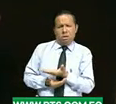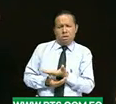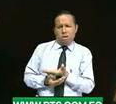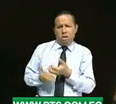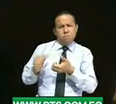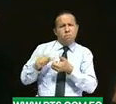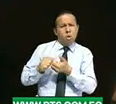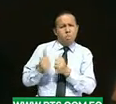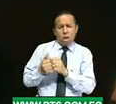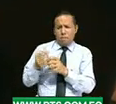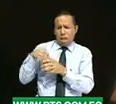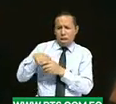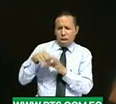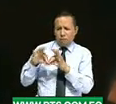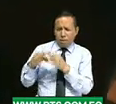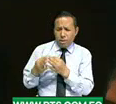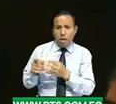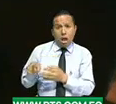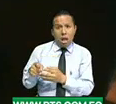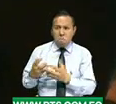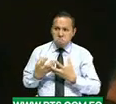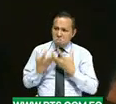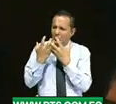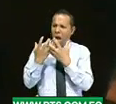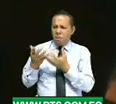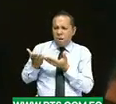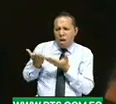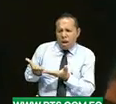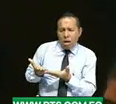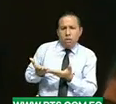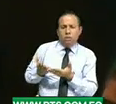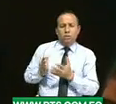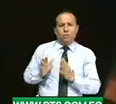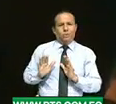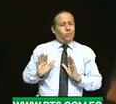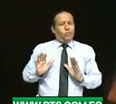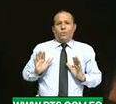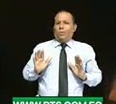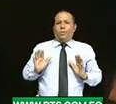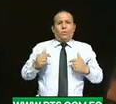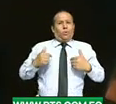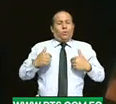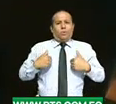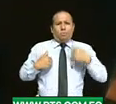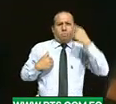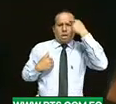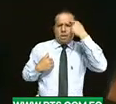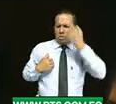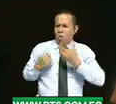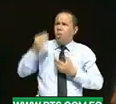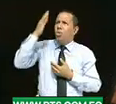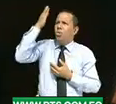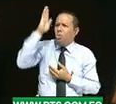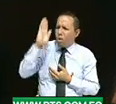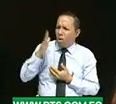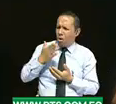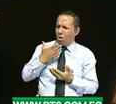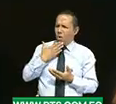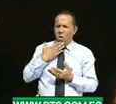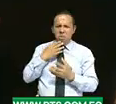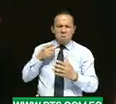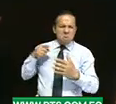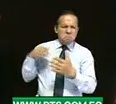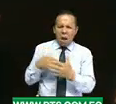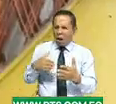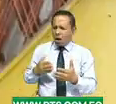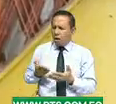personal justifique una actitud, y más aún bajo mis creencias de permitirse utilizar el nombre de Dios para generar una amenaza